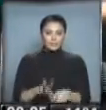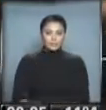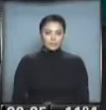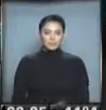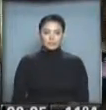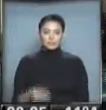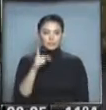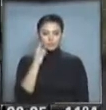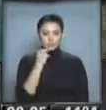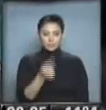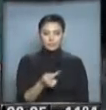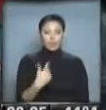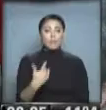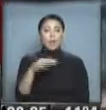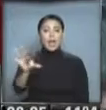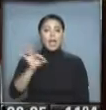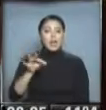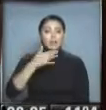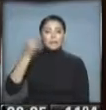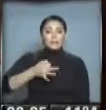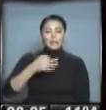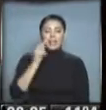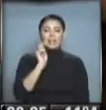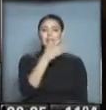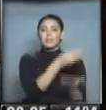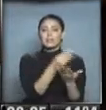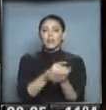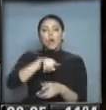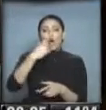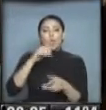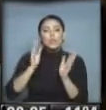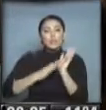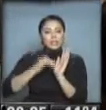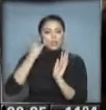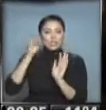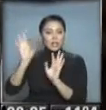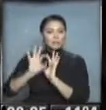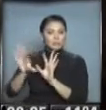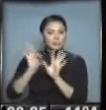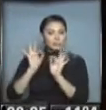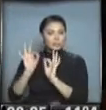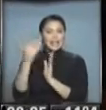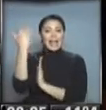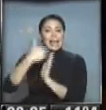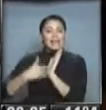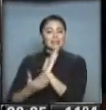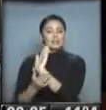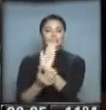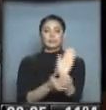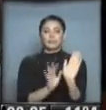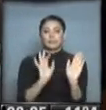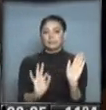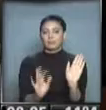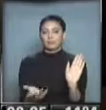da la posibilidad de elegir verdaderamente los candidatos. Los otros partidos ya eligieron, ya vienen con sus listas ya